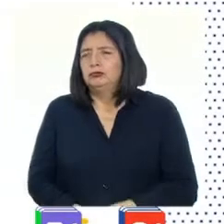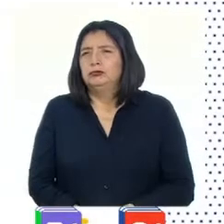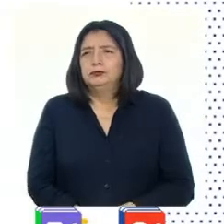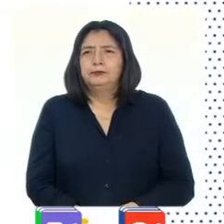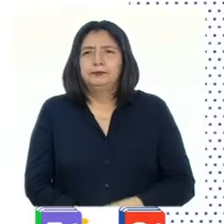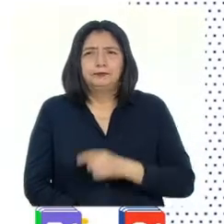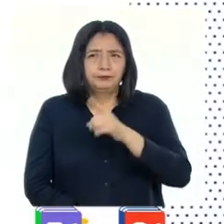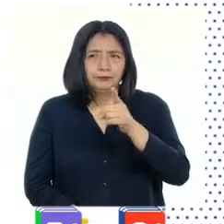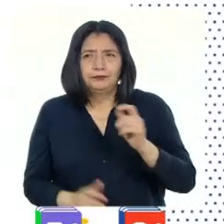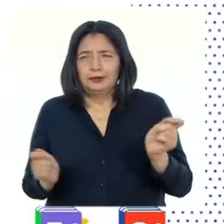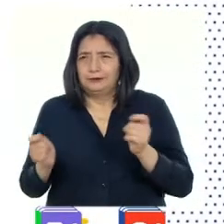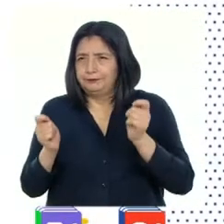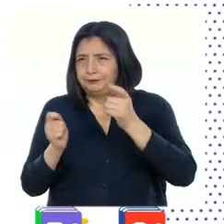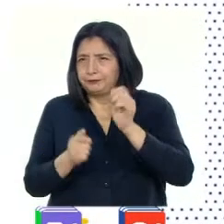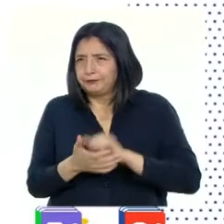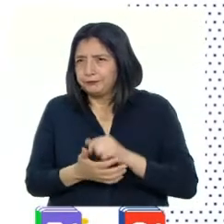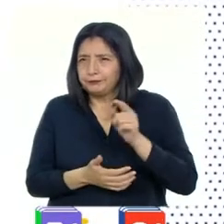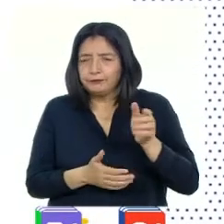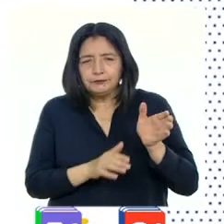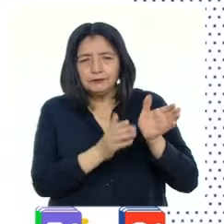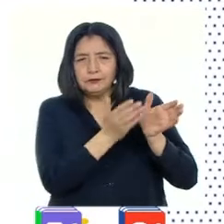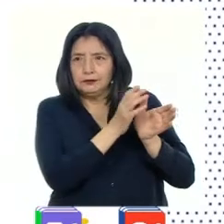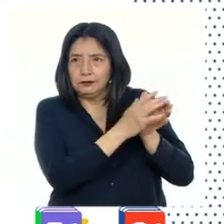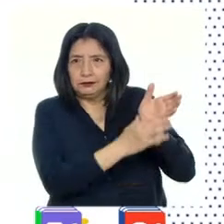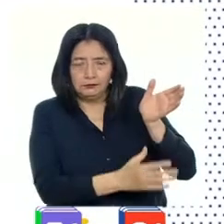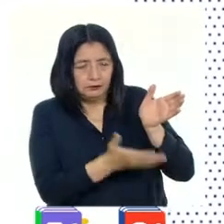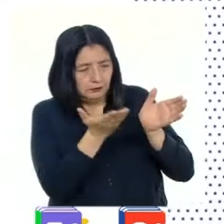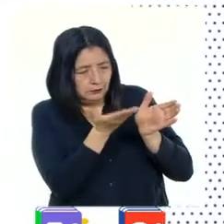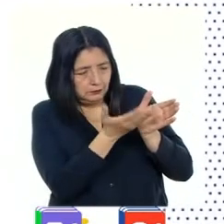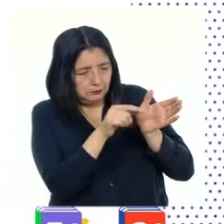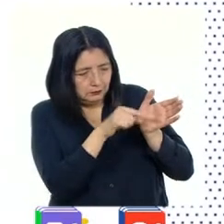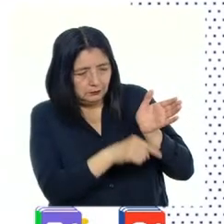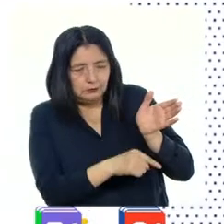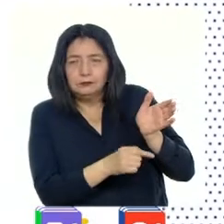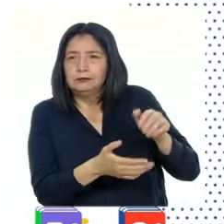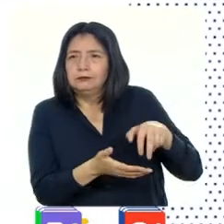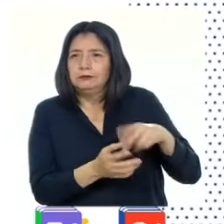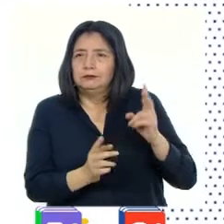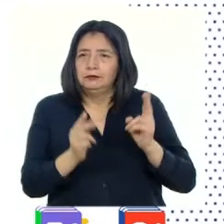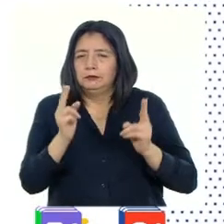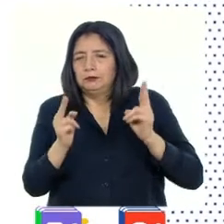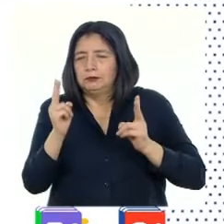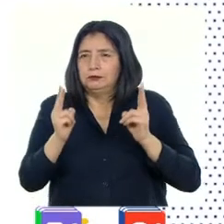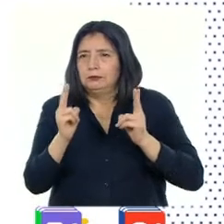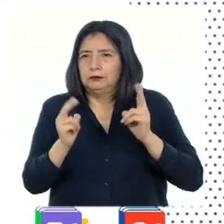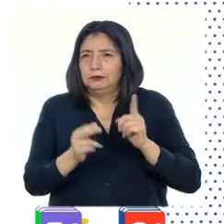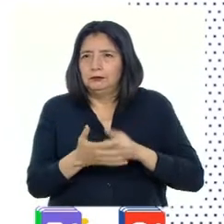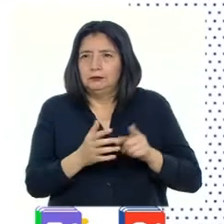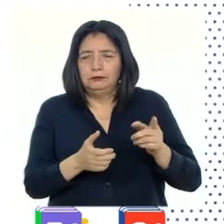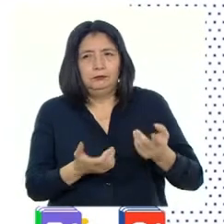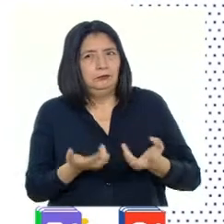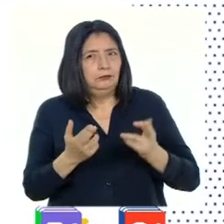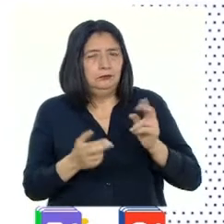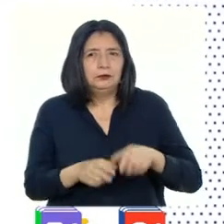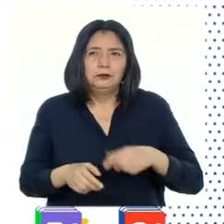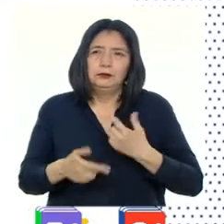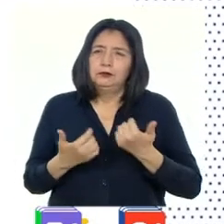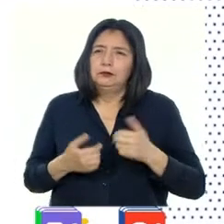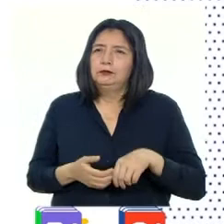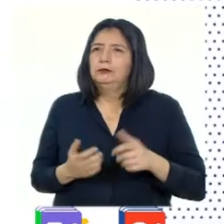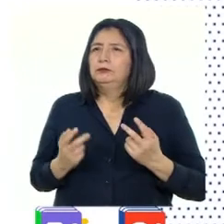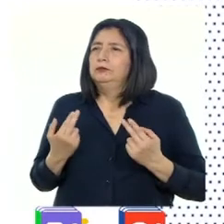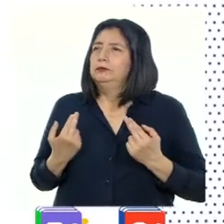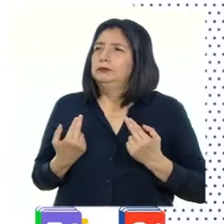Se trata de una fiesta. En la parte inferior vemos dos danzantes de tijera, uno en plena acción y el otro lleva